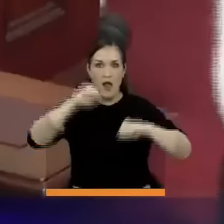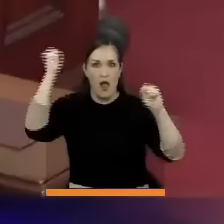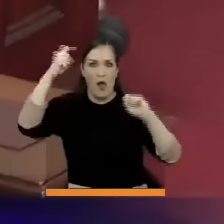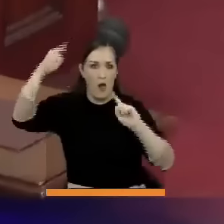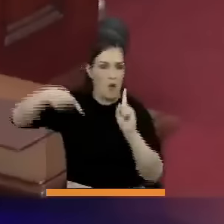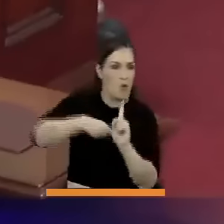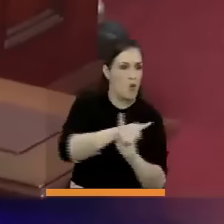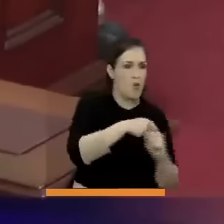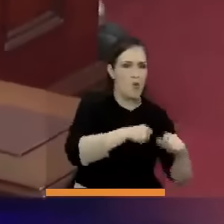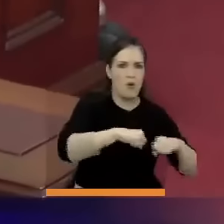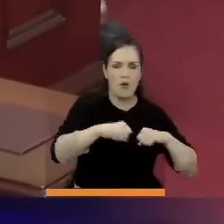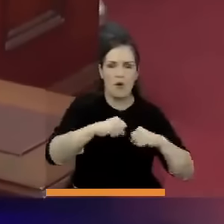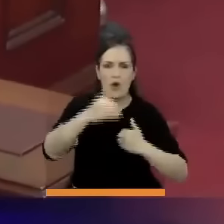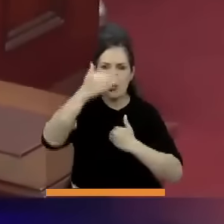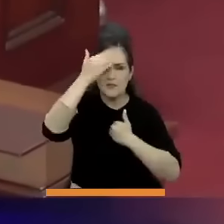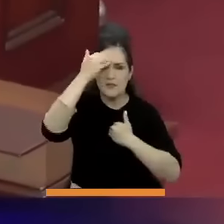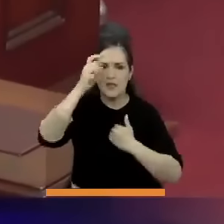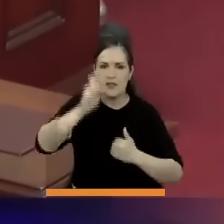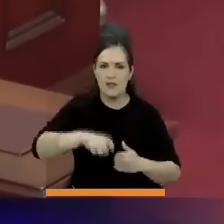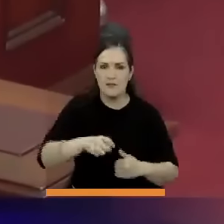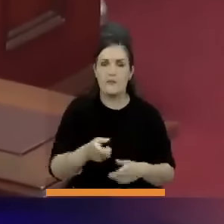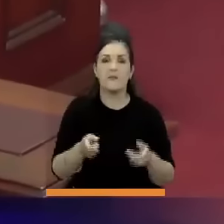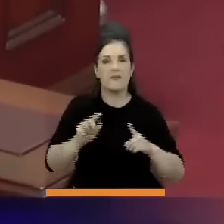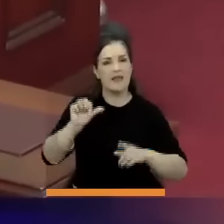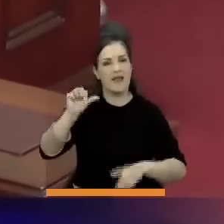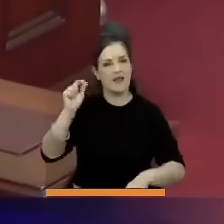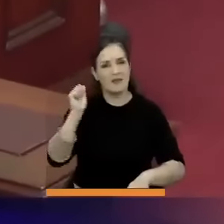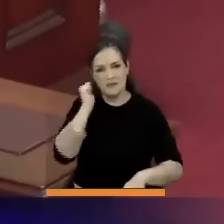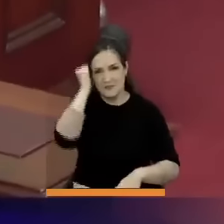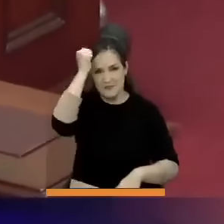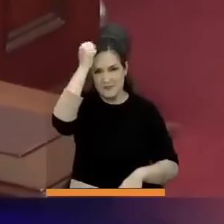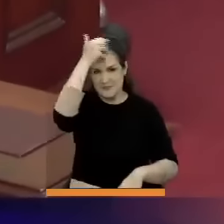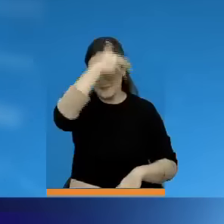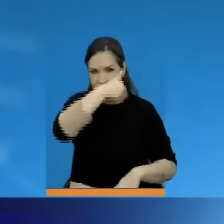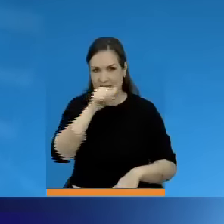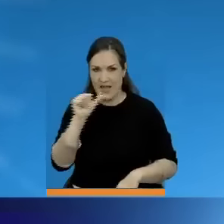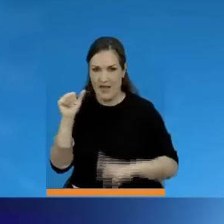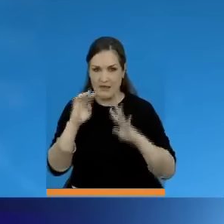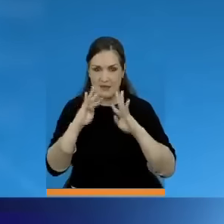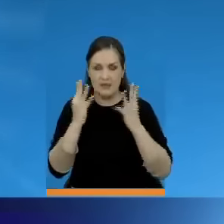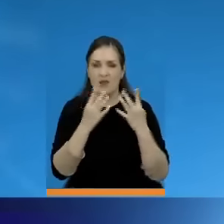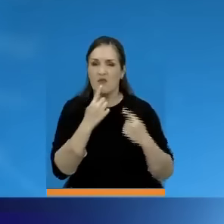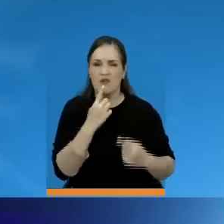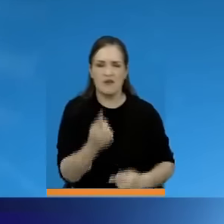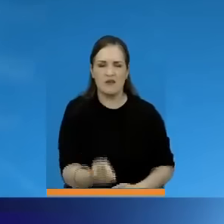conciencias. También la senadora María José Pizarro se pronunció al respecto.